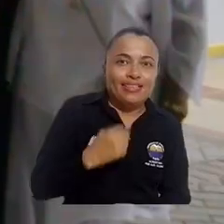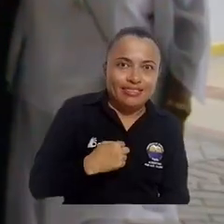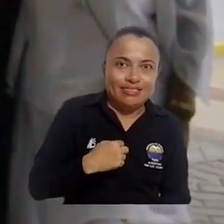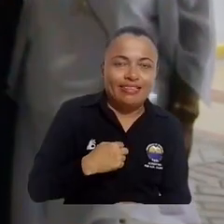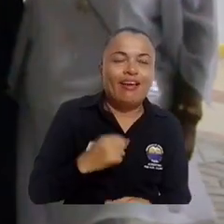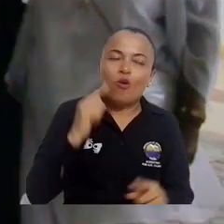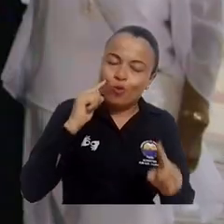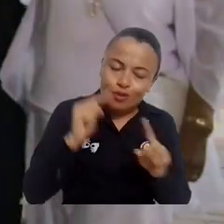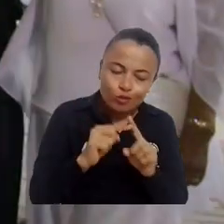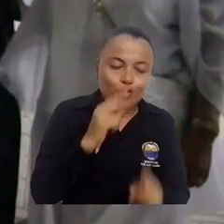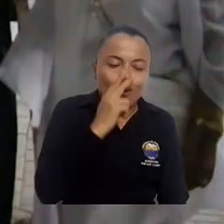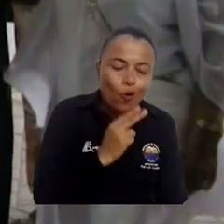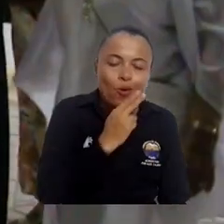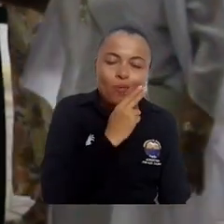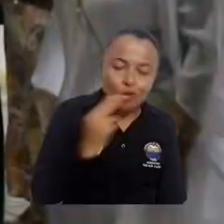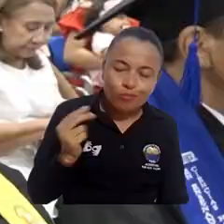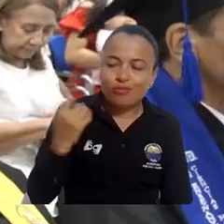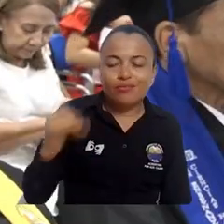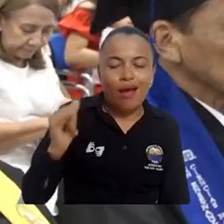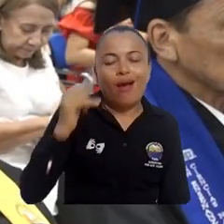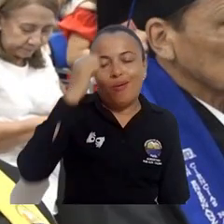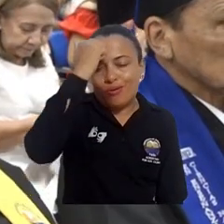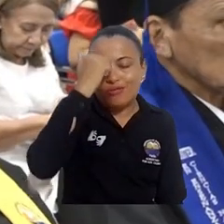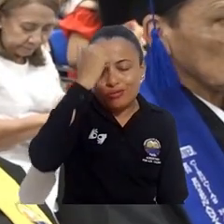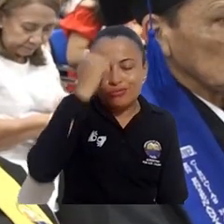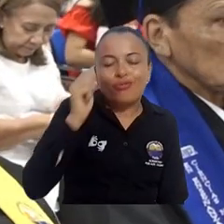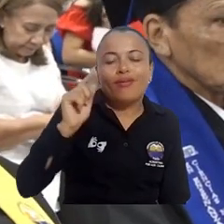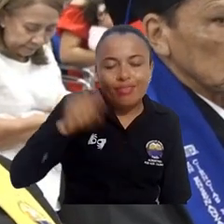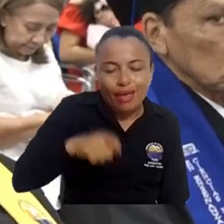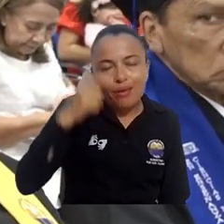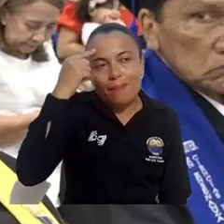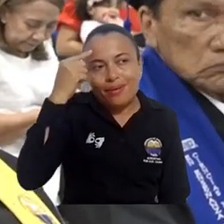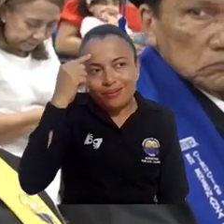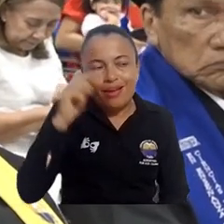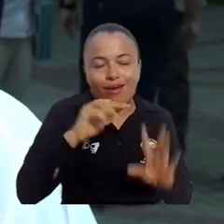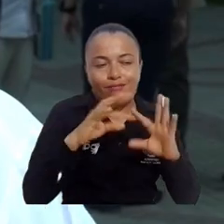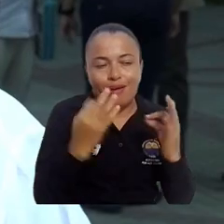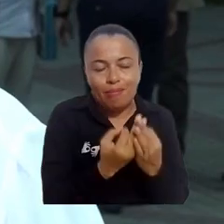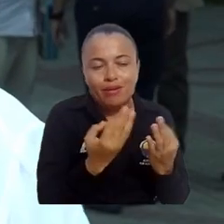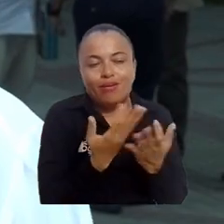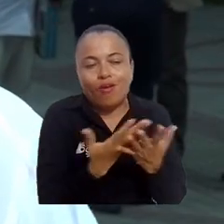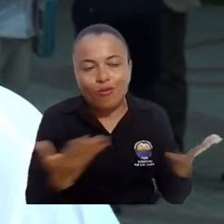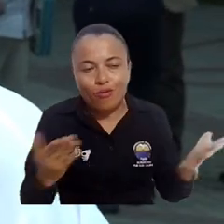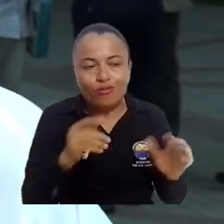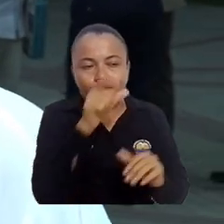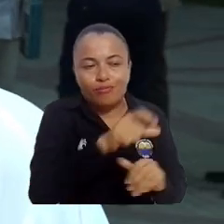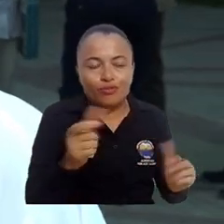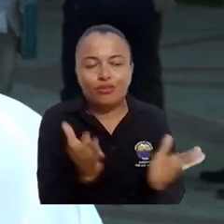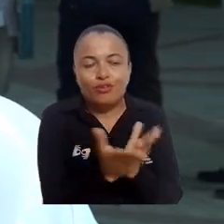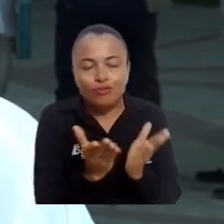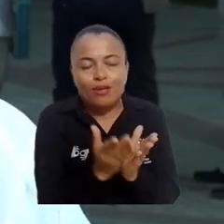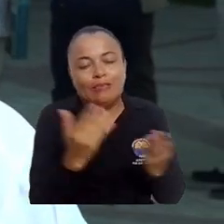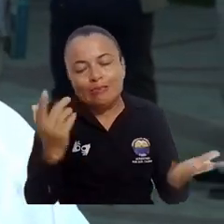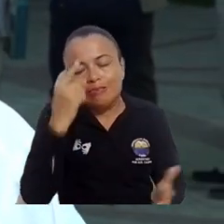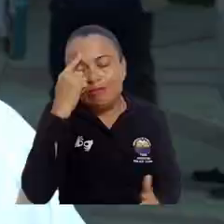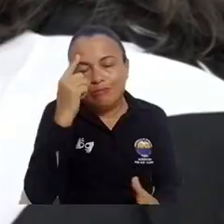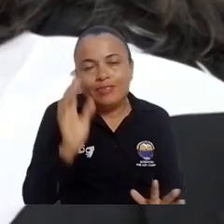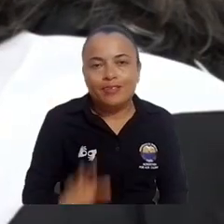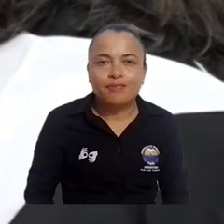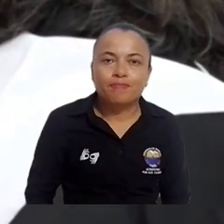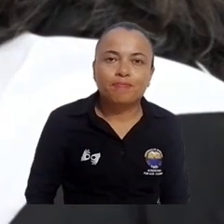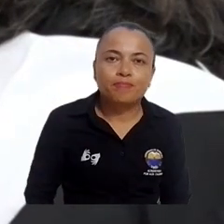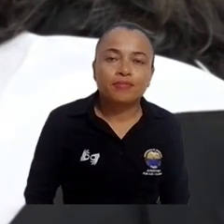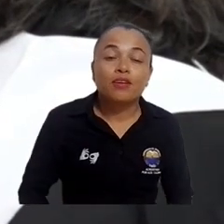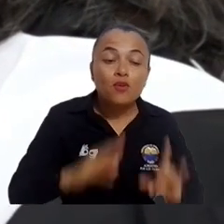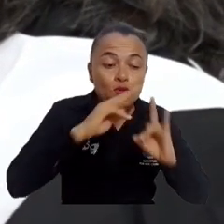compromiso de hacerlo porque él ya era un profesor y él tenía que pensar en su familia, en los estudiantes y en